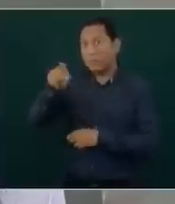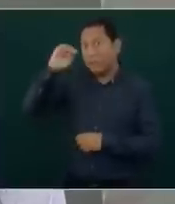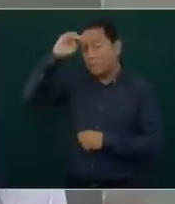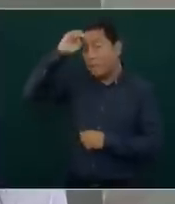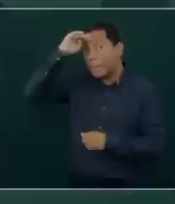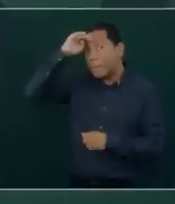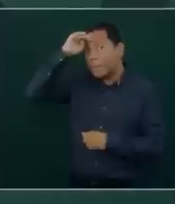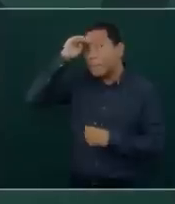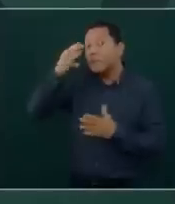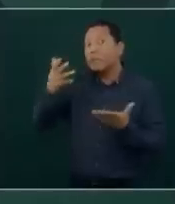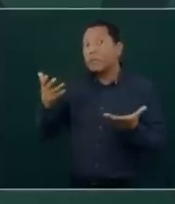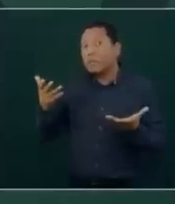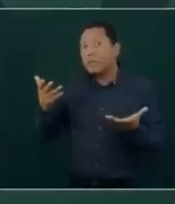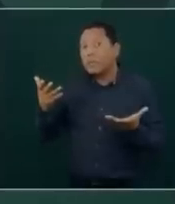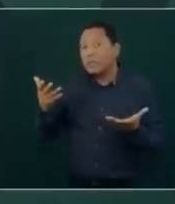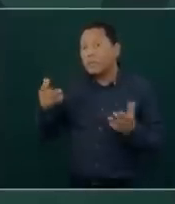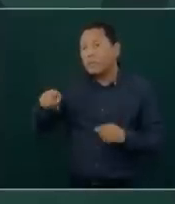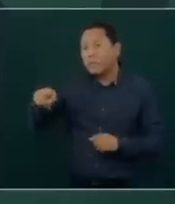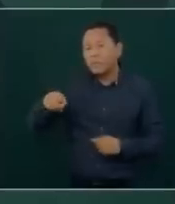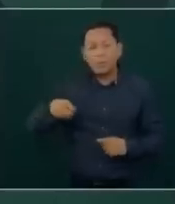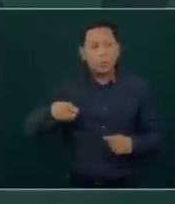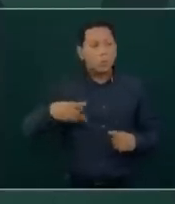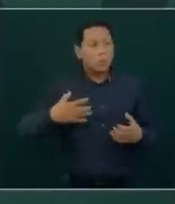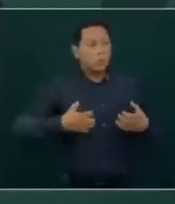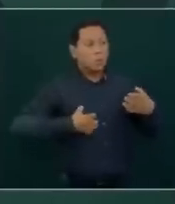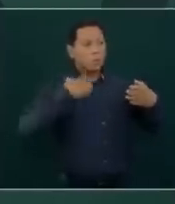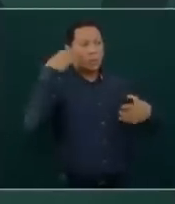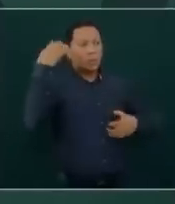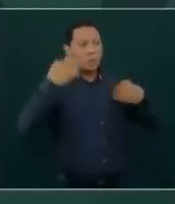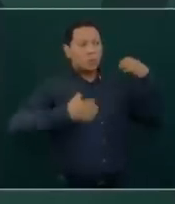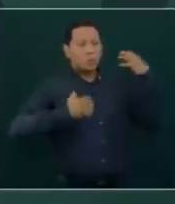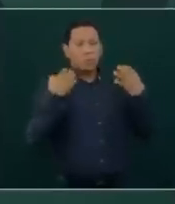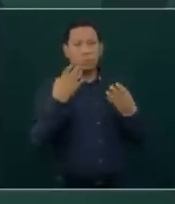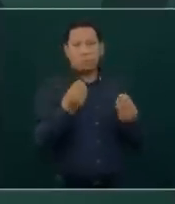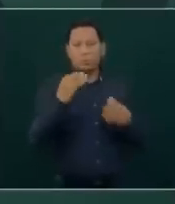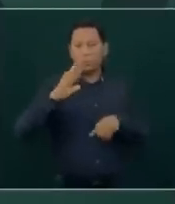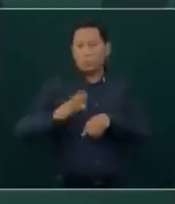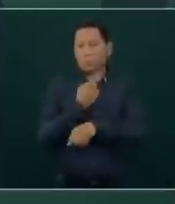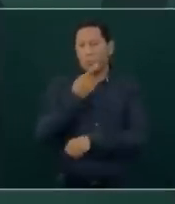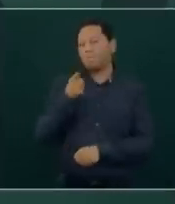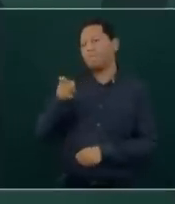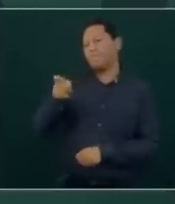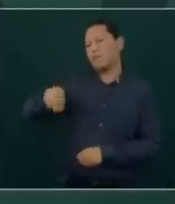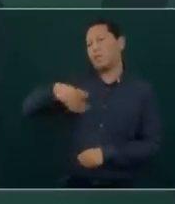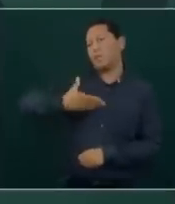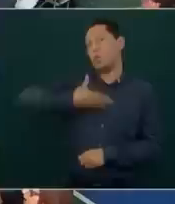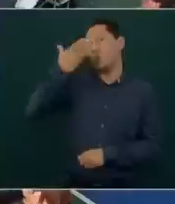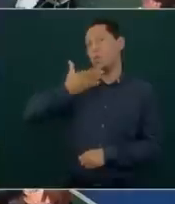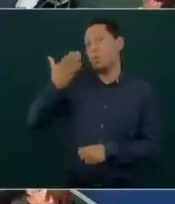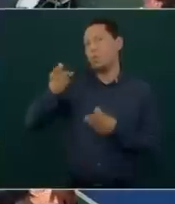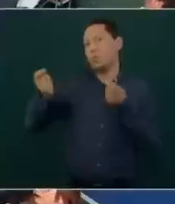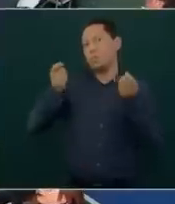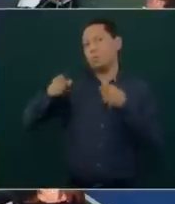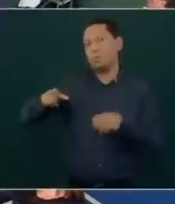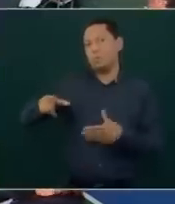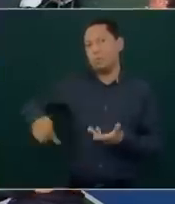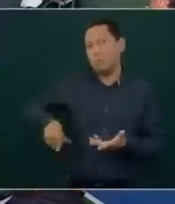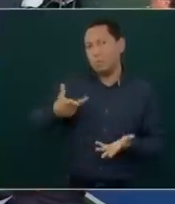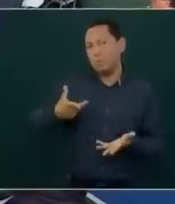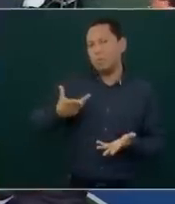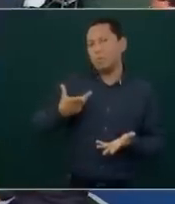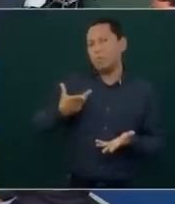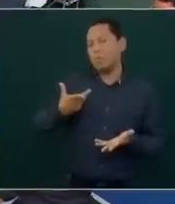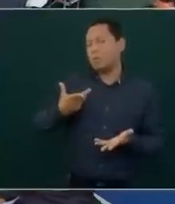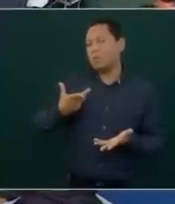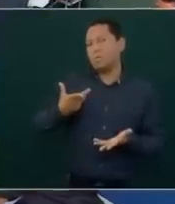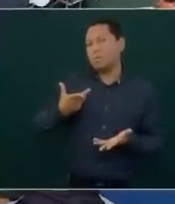pondrían el grito en el cielo, porque así son de hipócritas los conservadores. Su